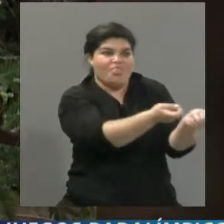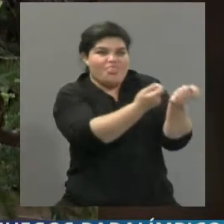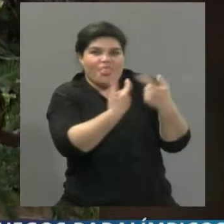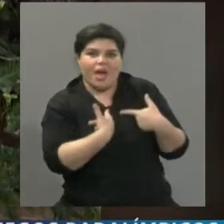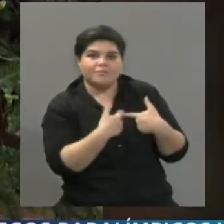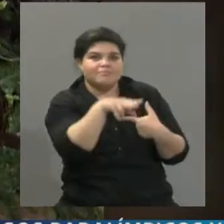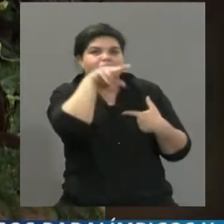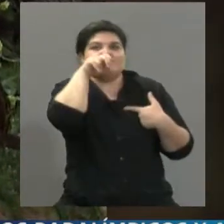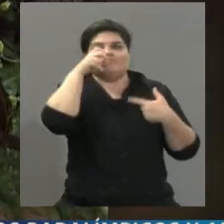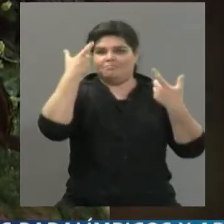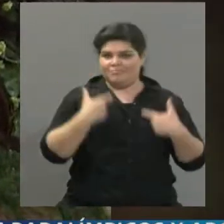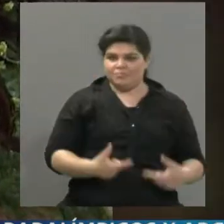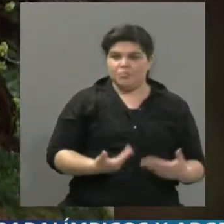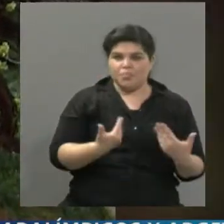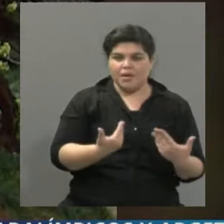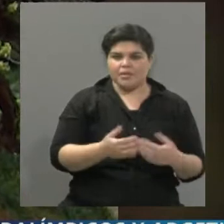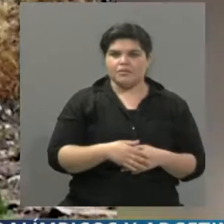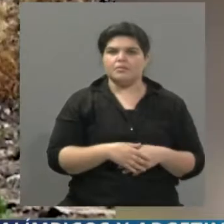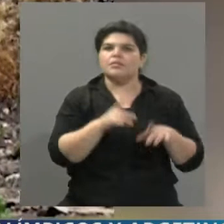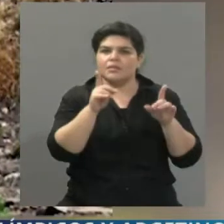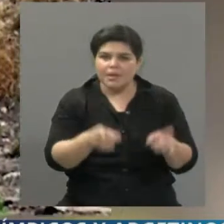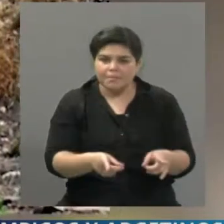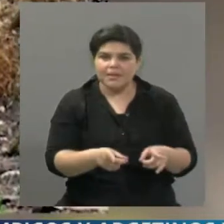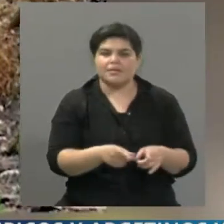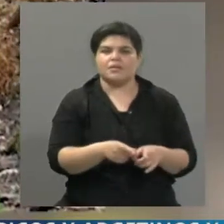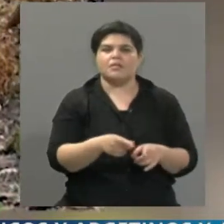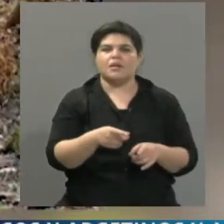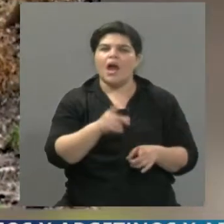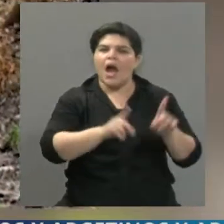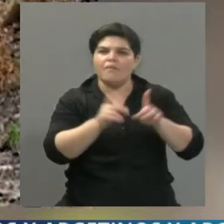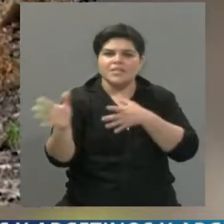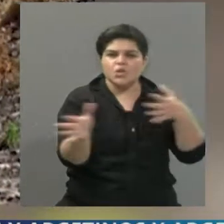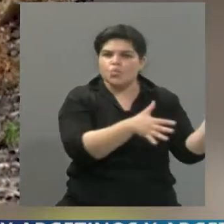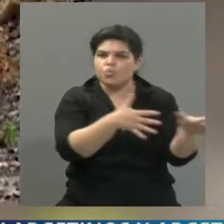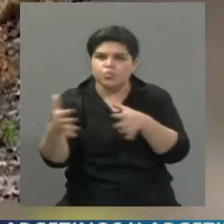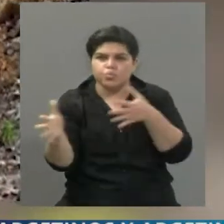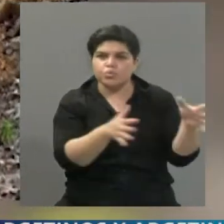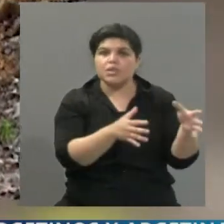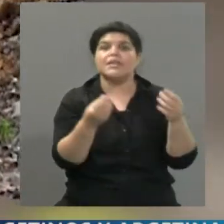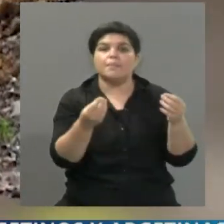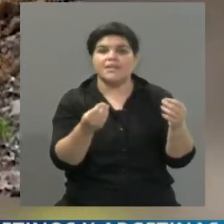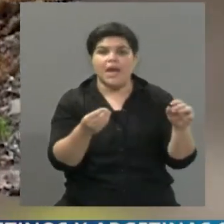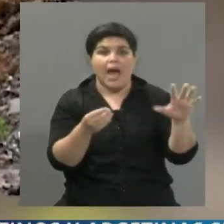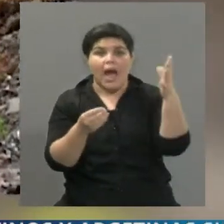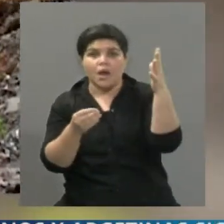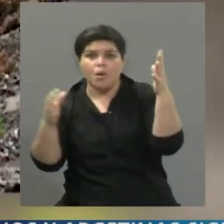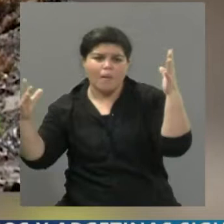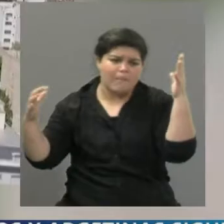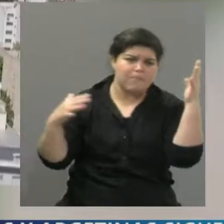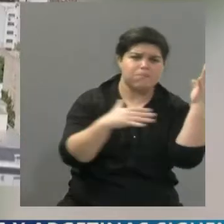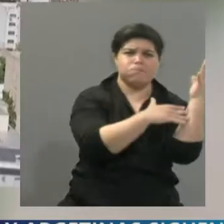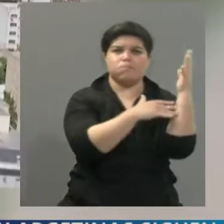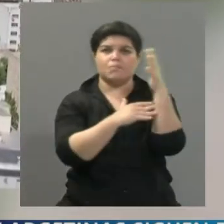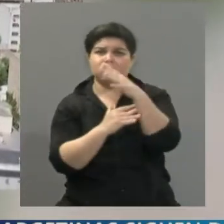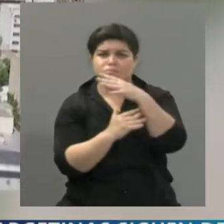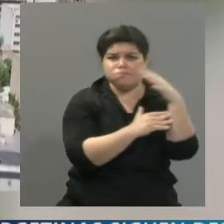Cuando hay sonda y esas cosas, uno ve cómo se doblan los árboles. Bueno, atenúa la velocidad del viento, influye muchísimo. Mire, todo eso es el arbolito